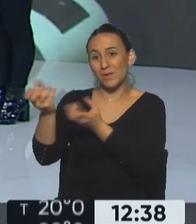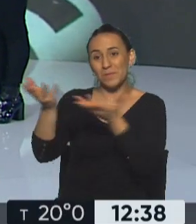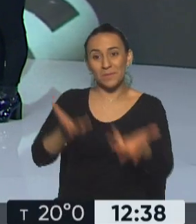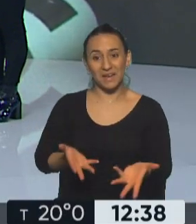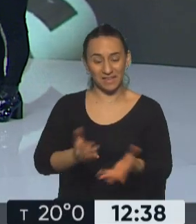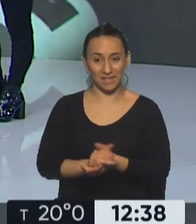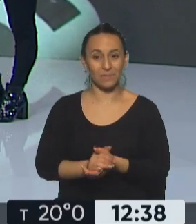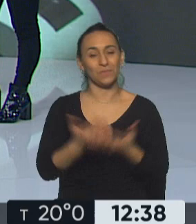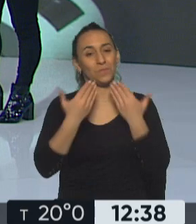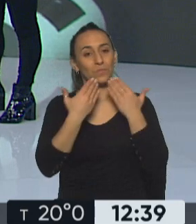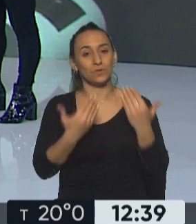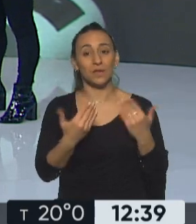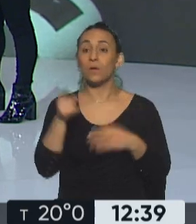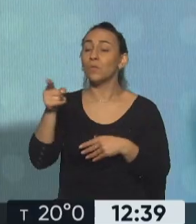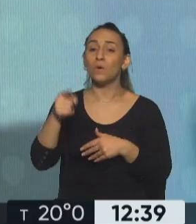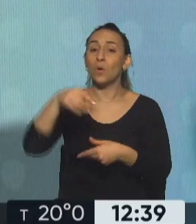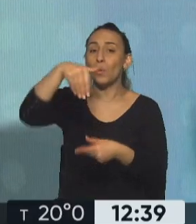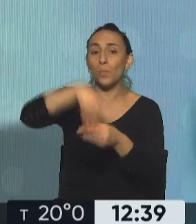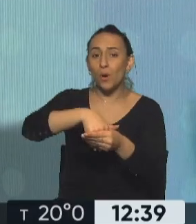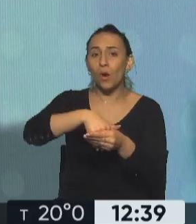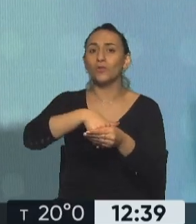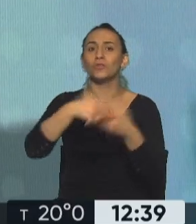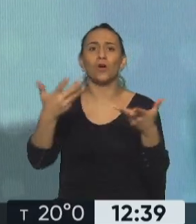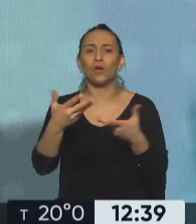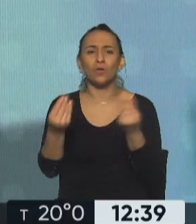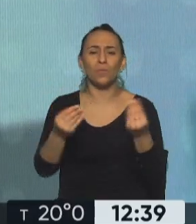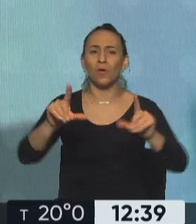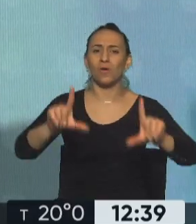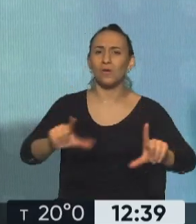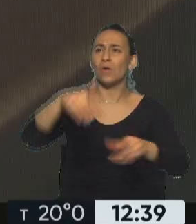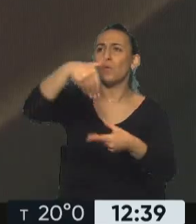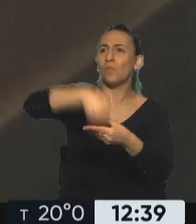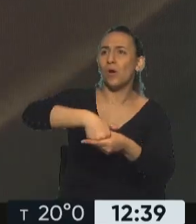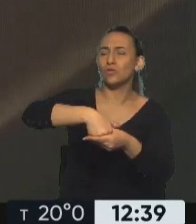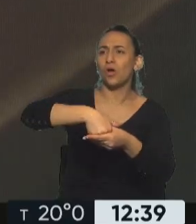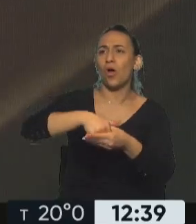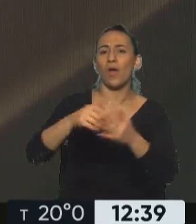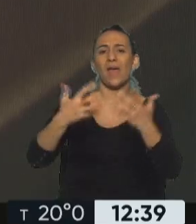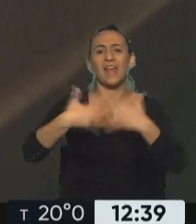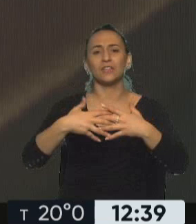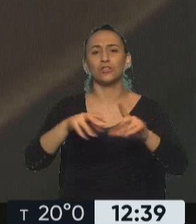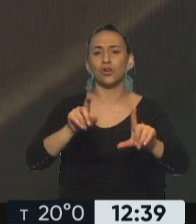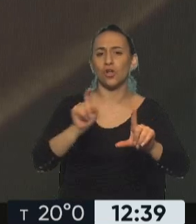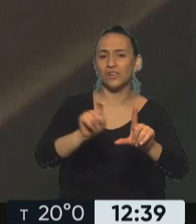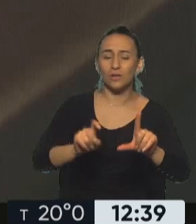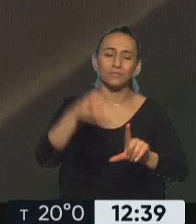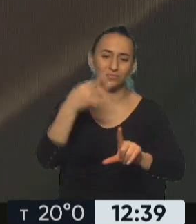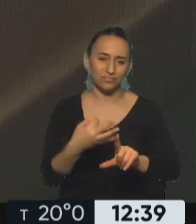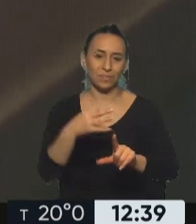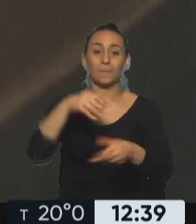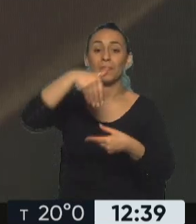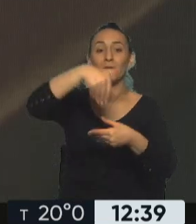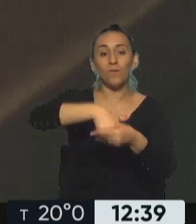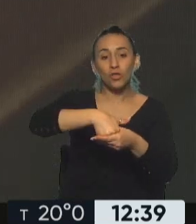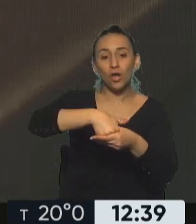estamos? Muchas gracias. Voto electrónico, boleta electrónica, a ver, ¿cómo se dice correctamente? Claro, se dice voto electrónico porque el